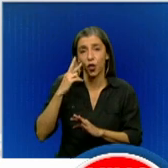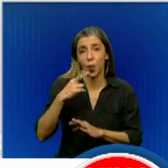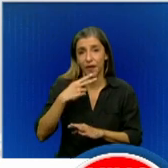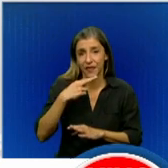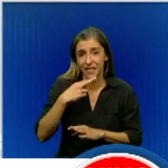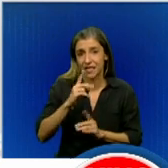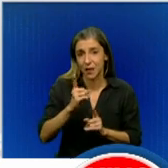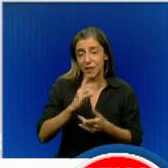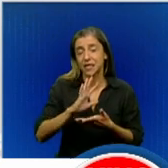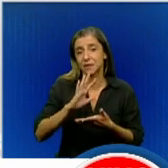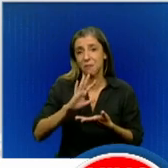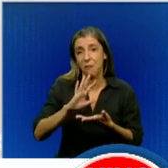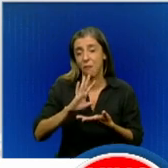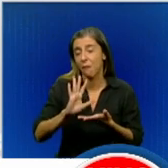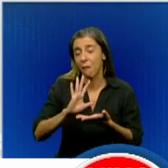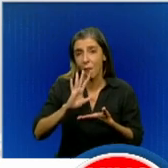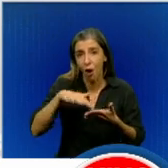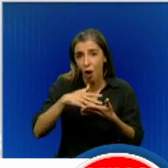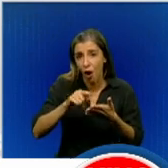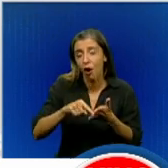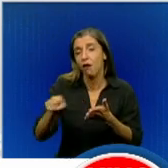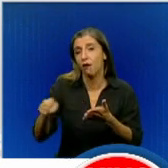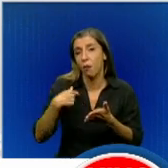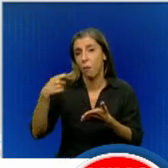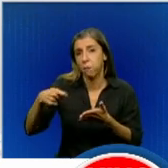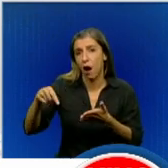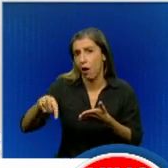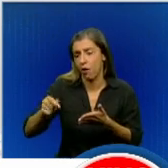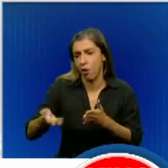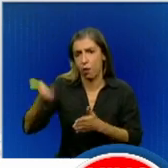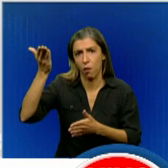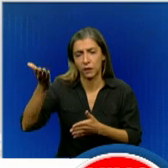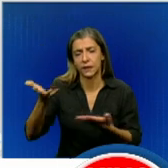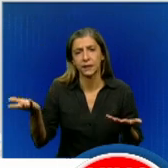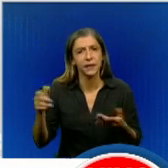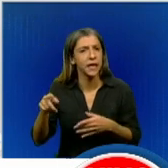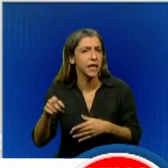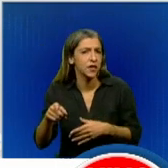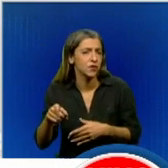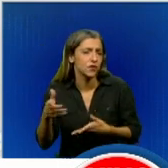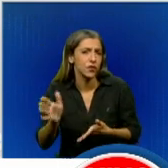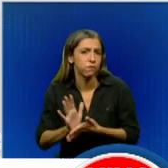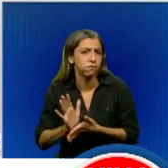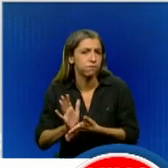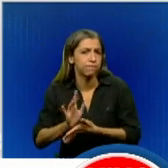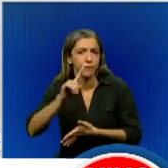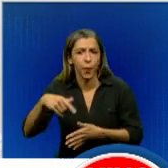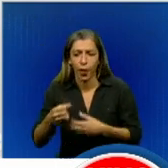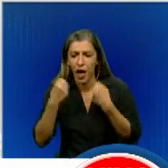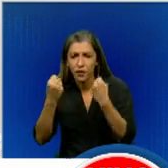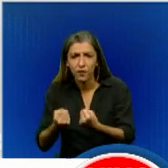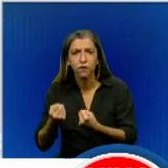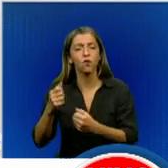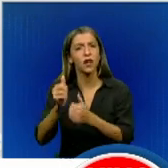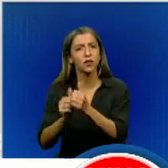esto como ya se ha dicho señor presidente va a tener consecuencias y va a generar un esfuerzo en esas empresas que por